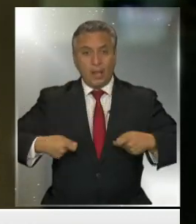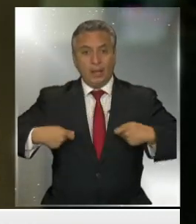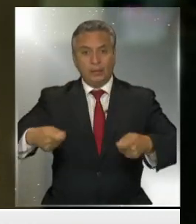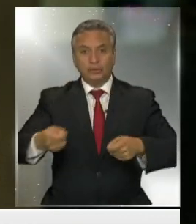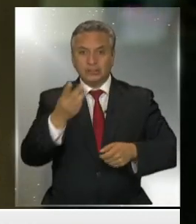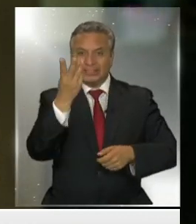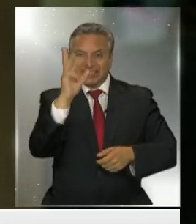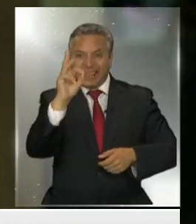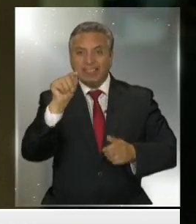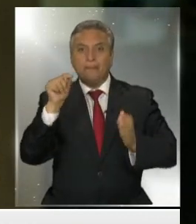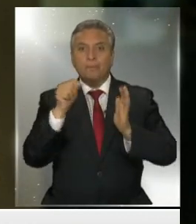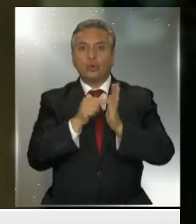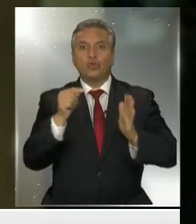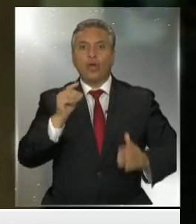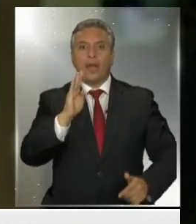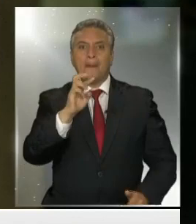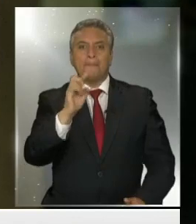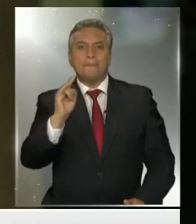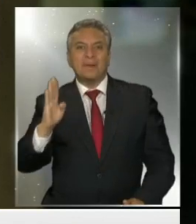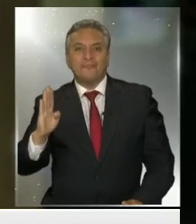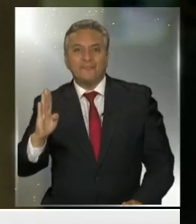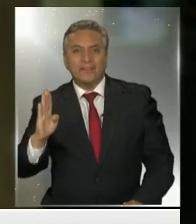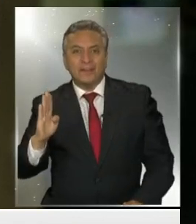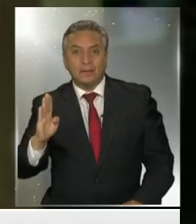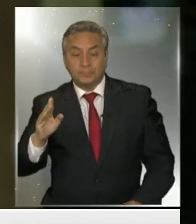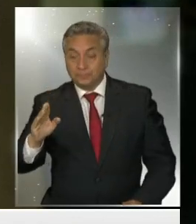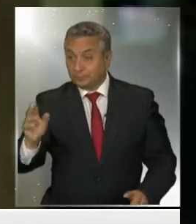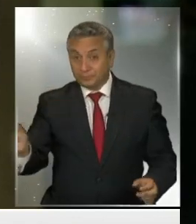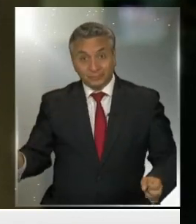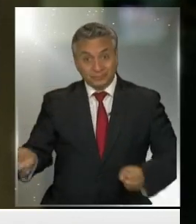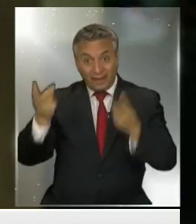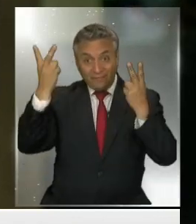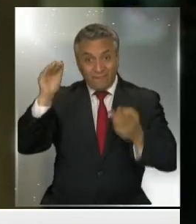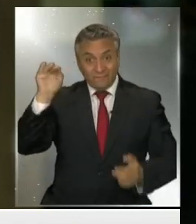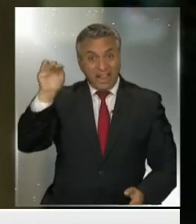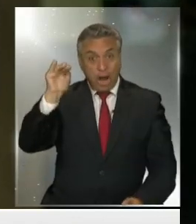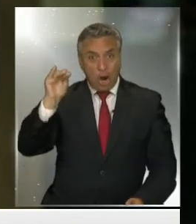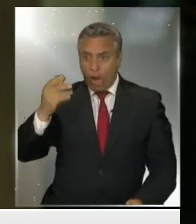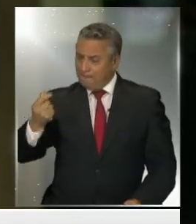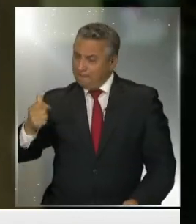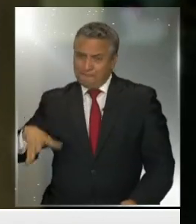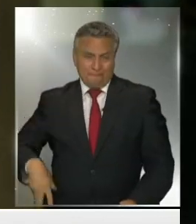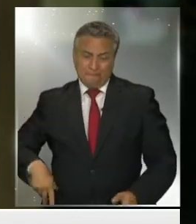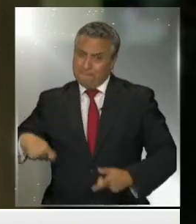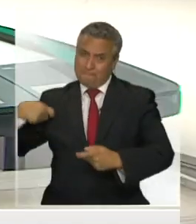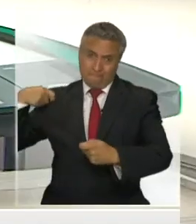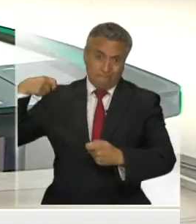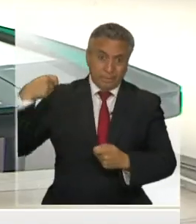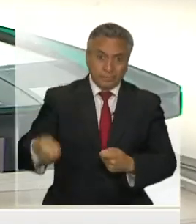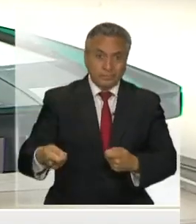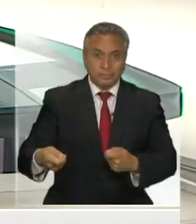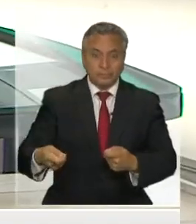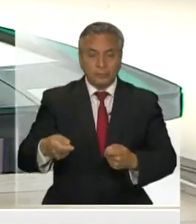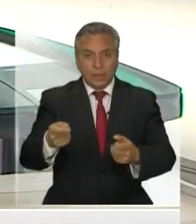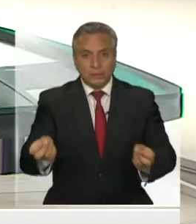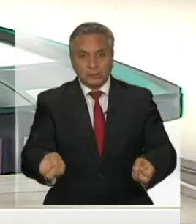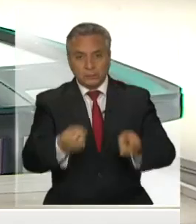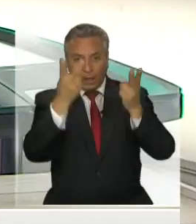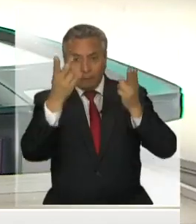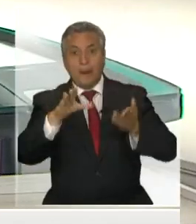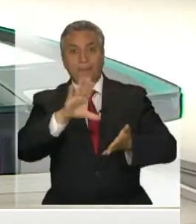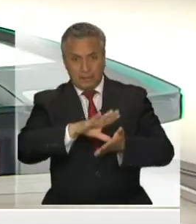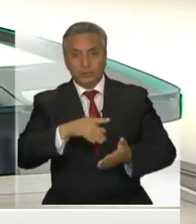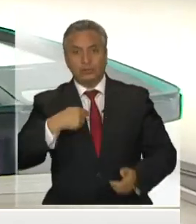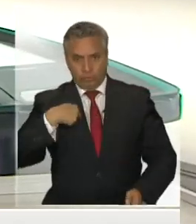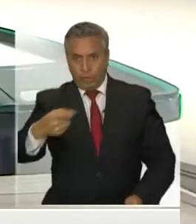30 puntos del pib o sea para salvar a los bancos chileno dudó en meterse a la mano al bolsillo pero para salvar al país porque estoy de